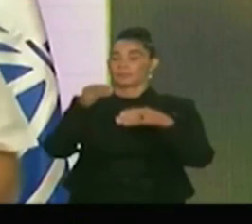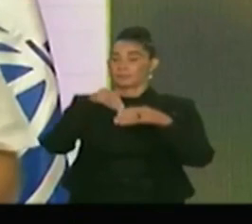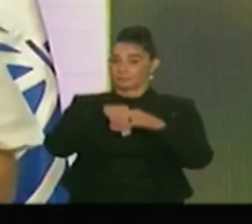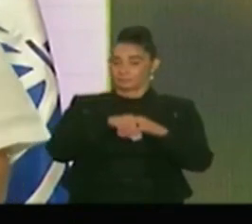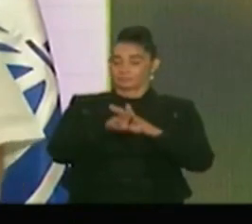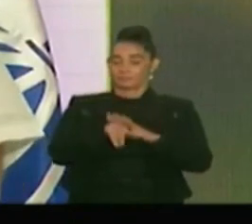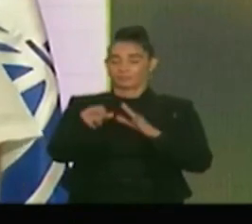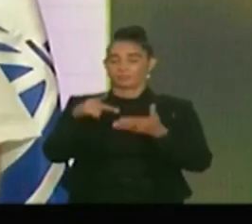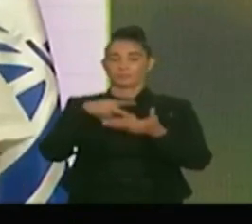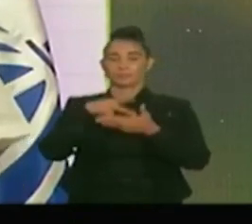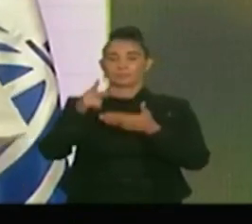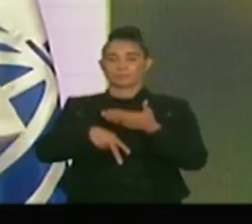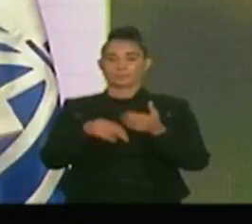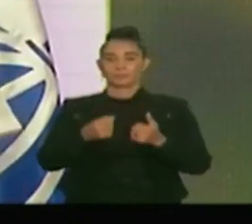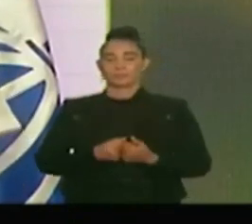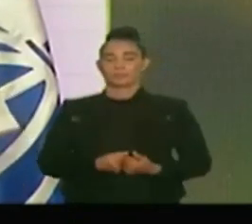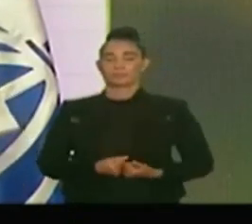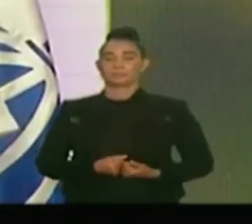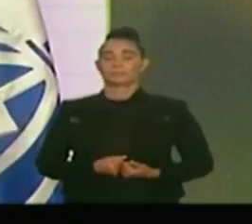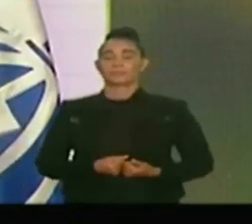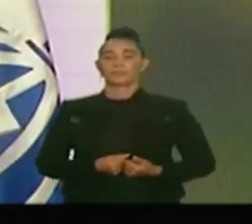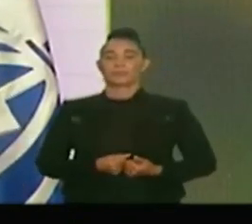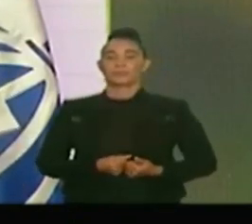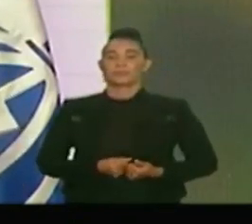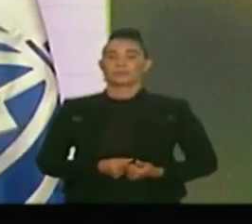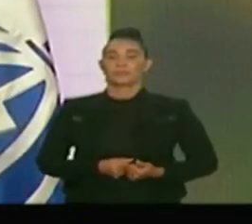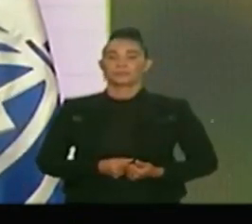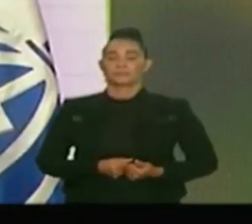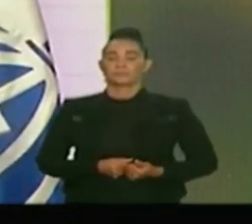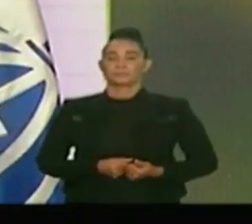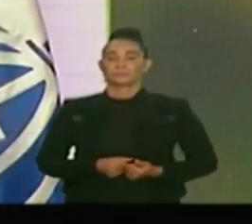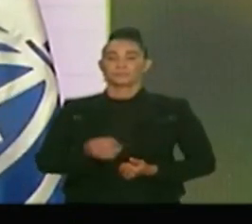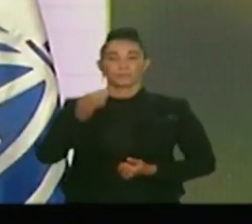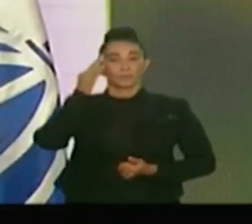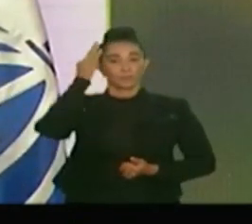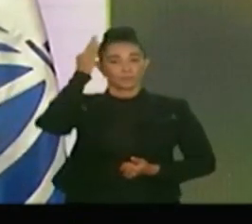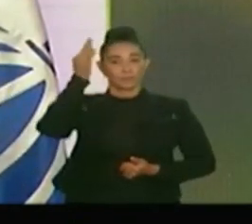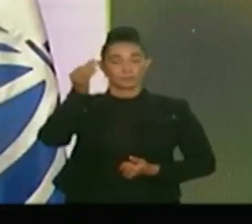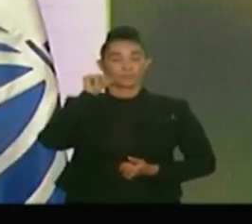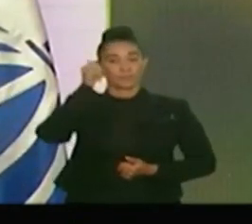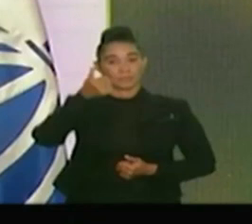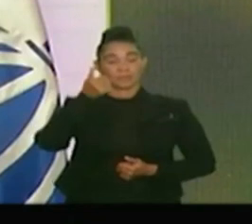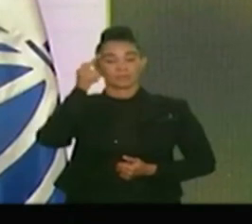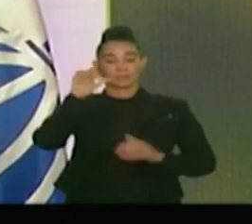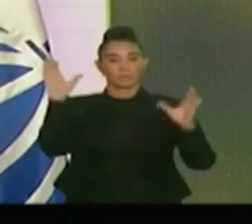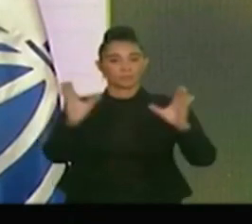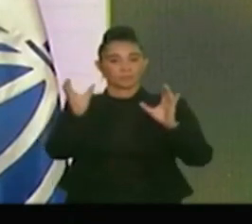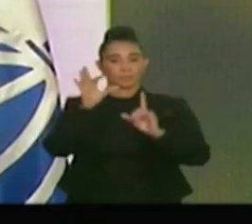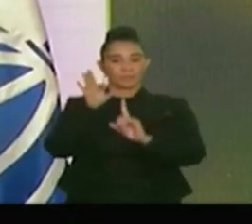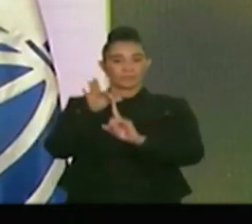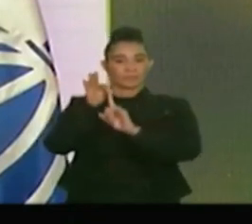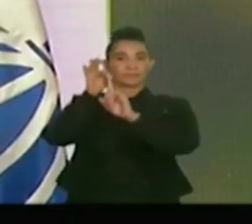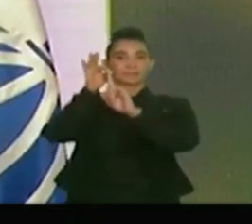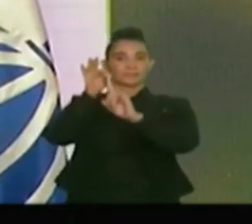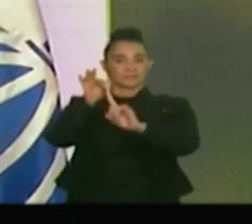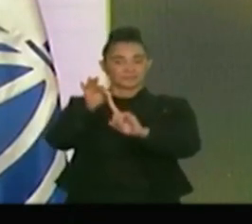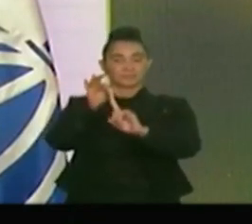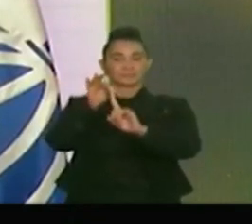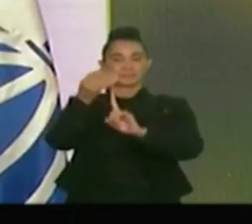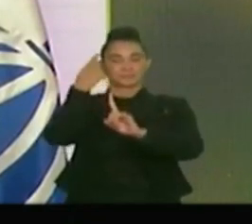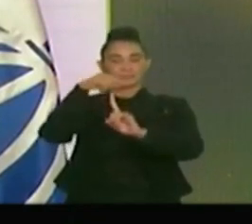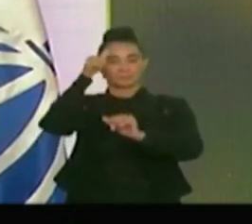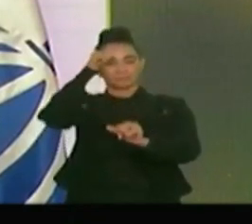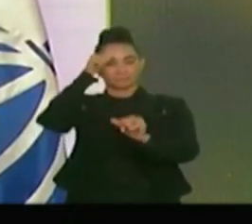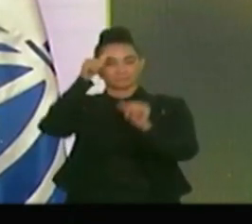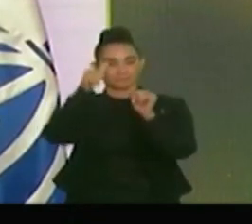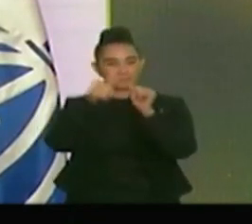que se integre en este plan. Y mañana tendremos un acto especial para